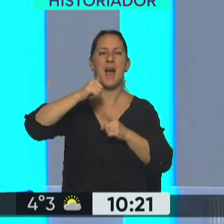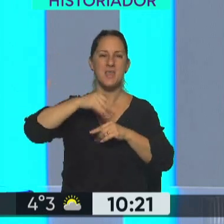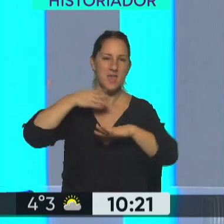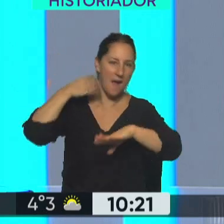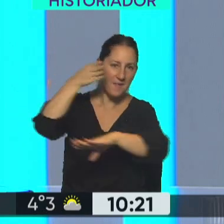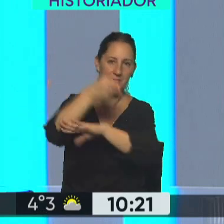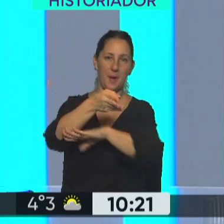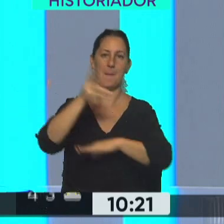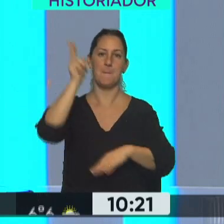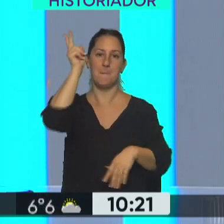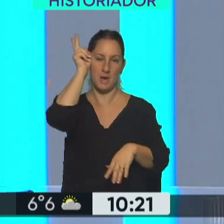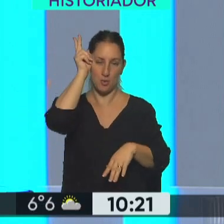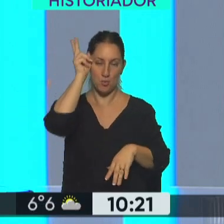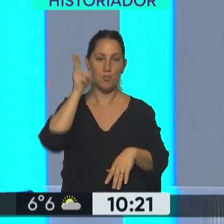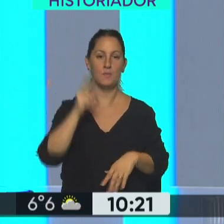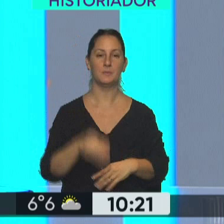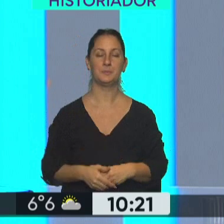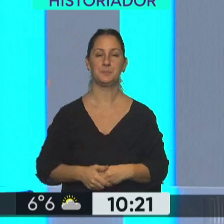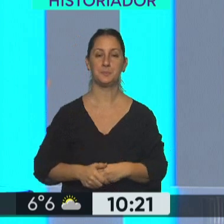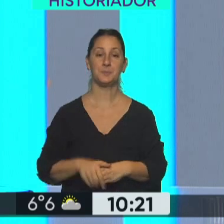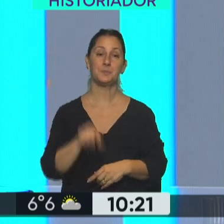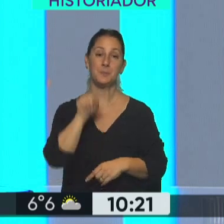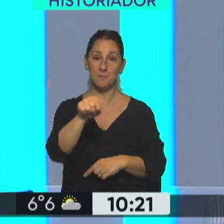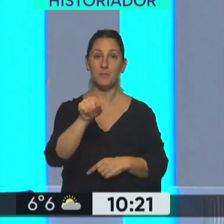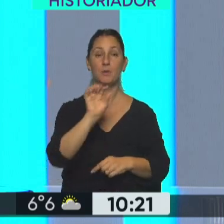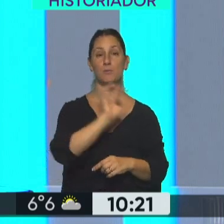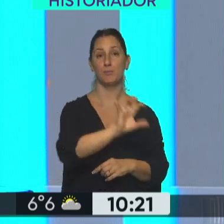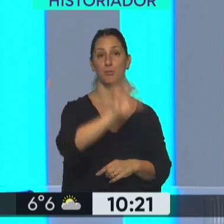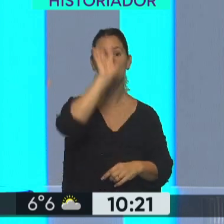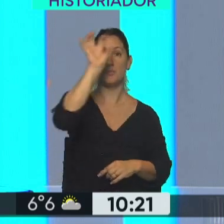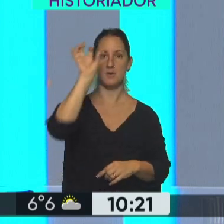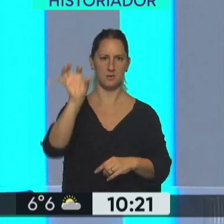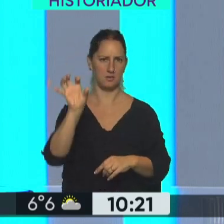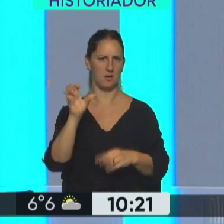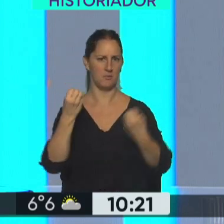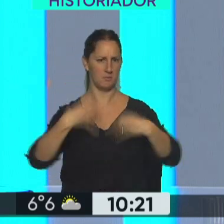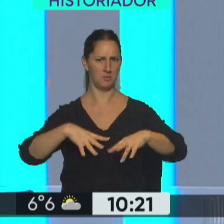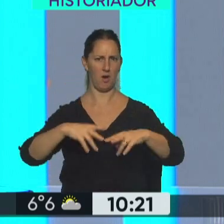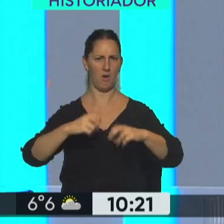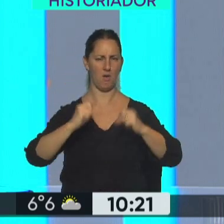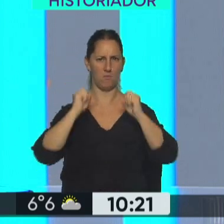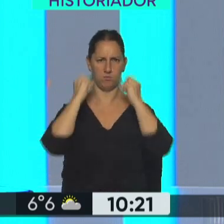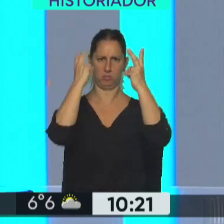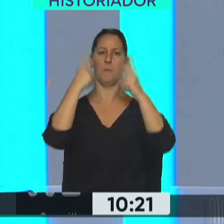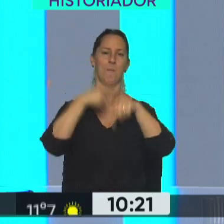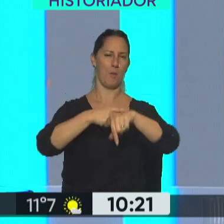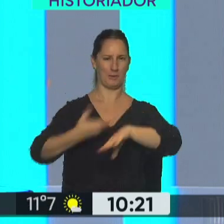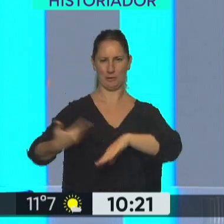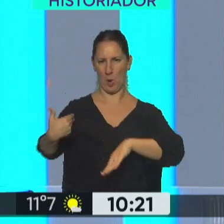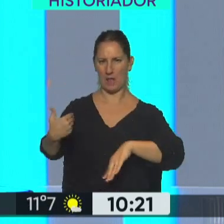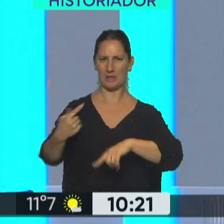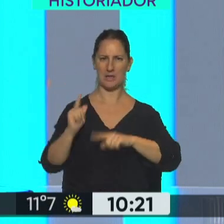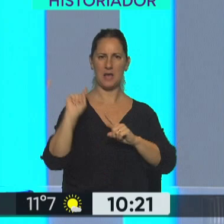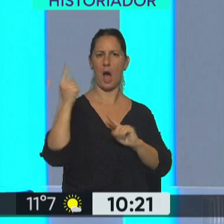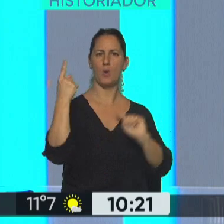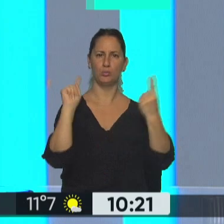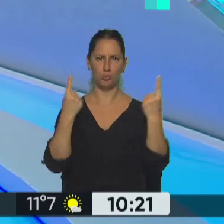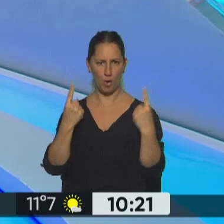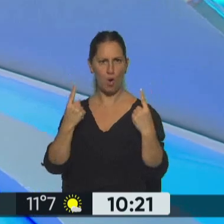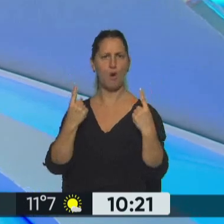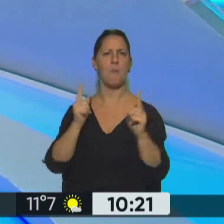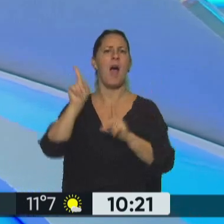ni de las otras provincias, y que bueno, muchas provincias se levantaron y que fueron autónomas en su momento, hasta existieron algunas